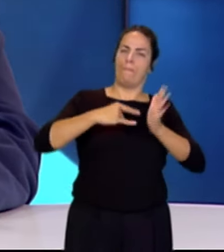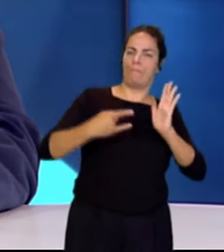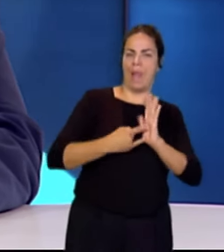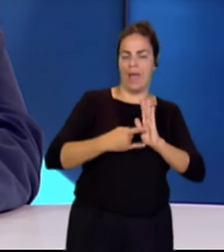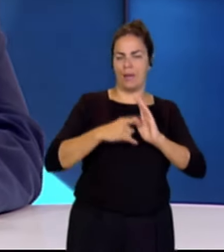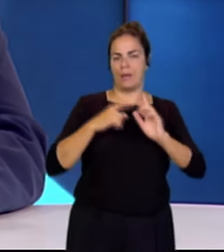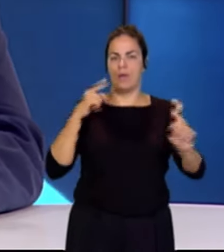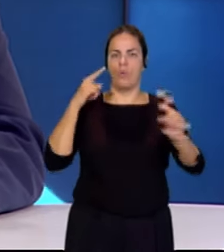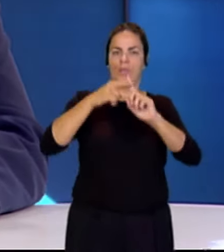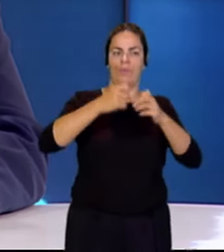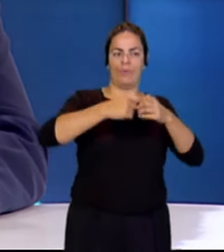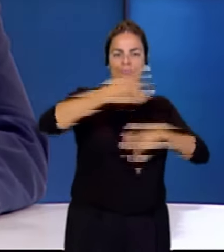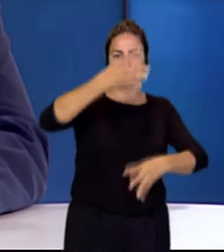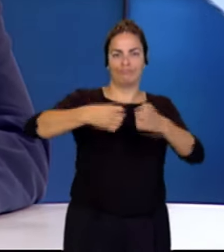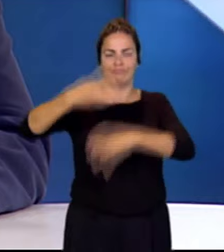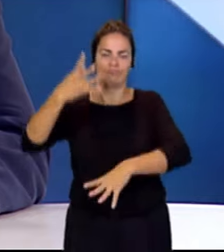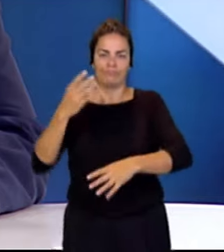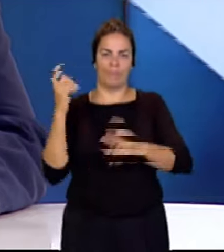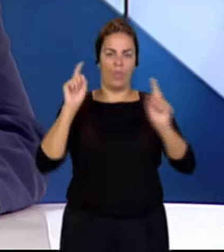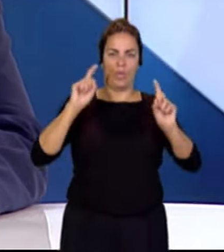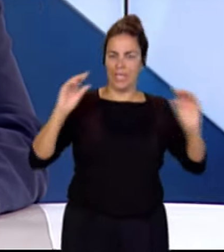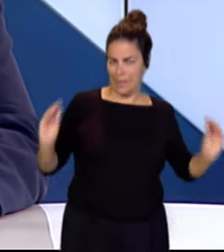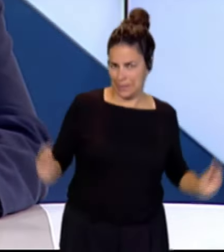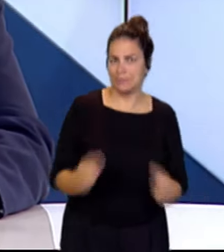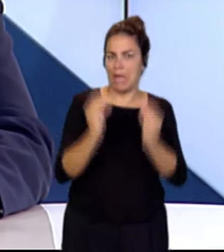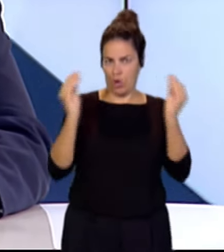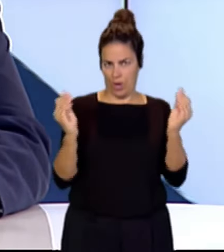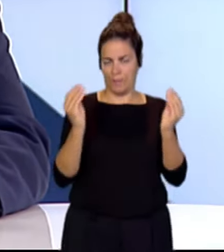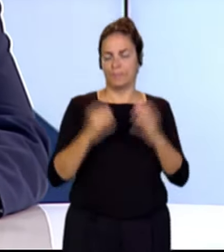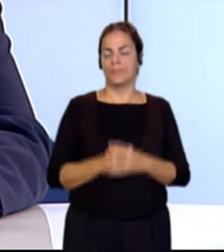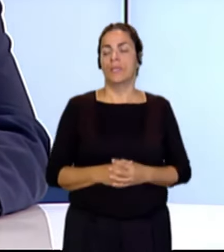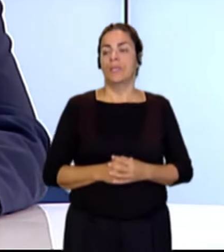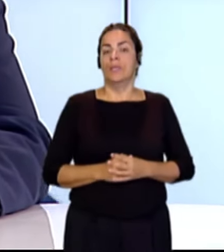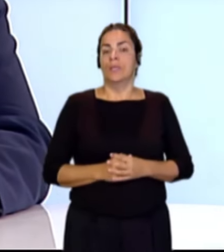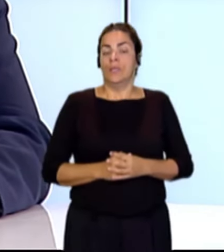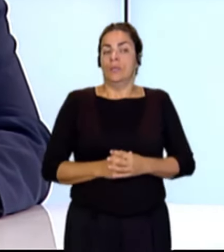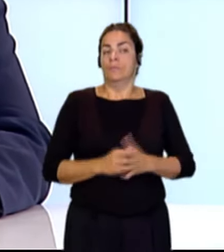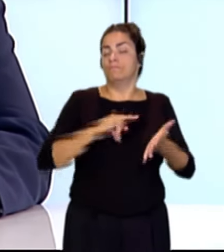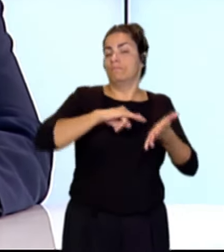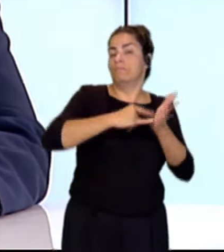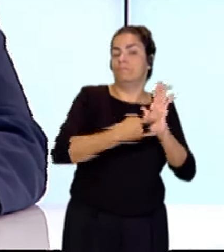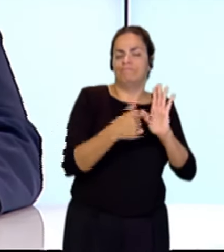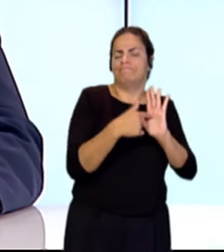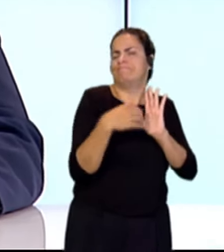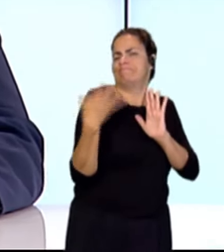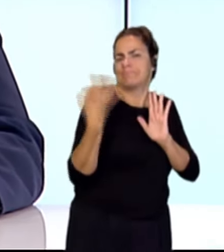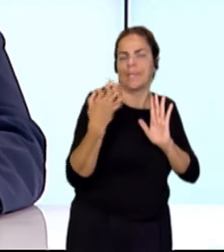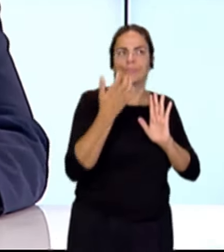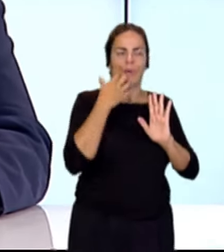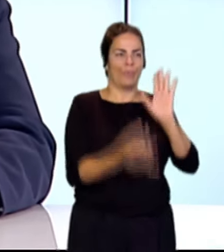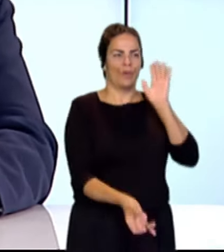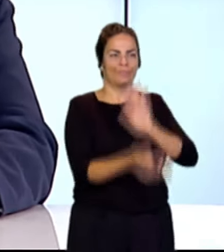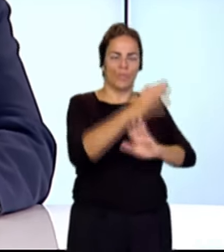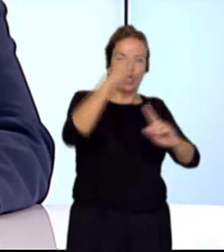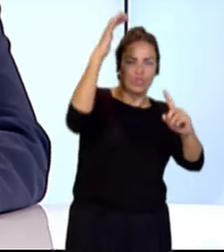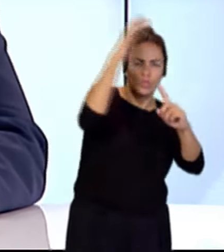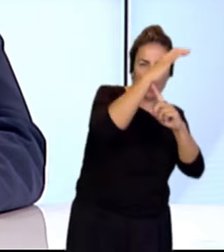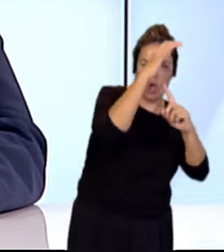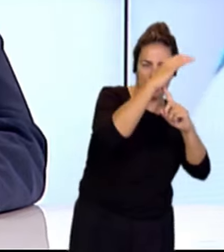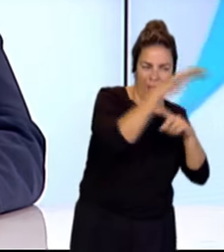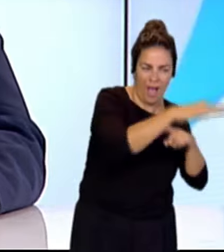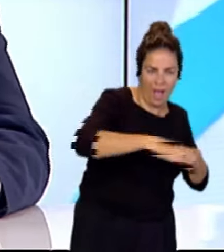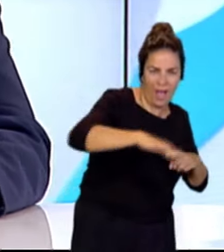las infraestructuras educativa bien En qué consiste ese plan Pues en generar zonas de sombra en naturalización